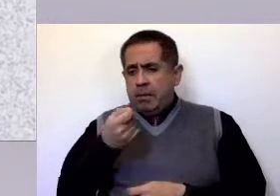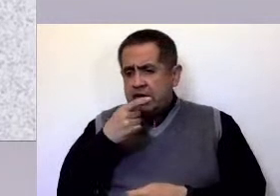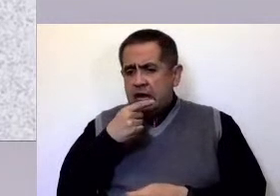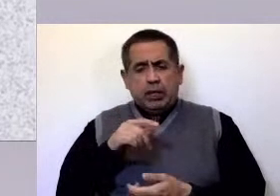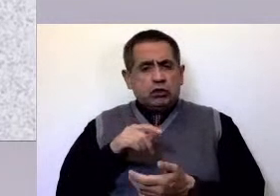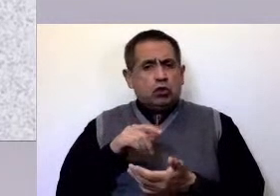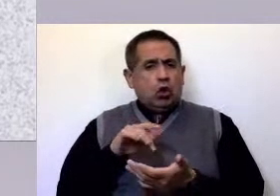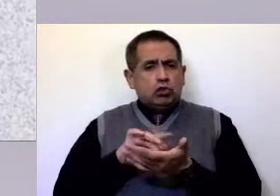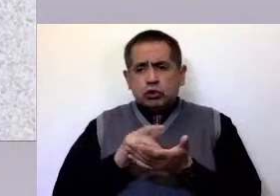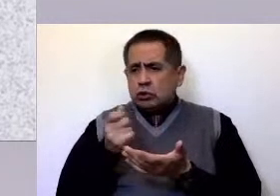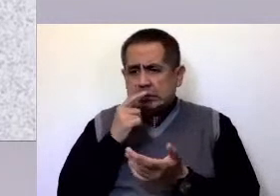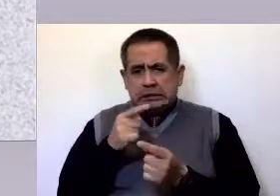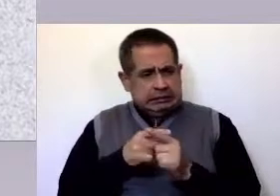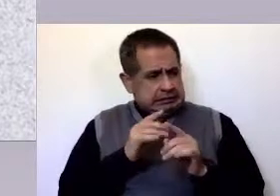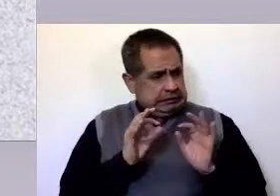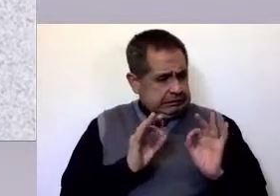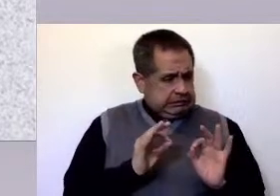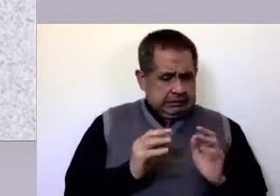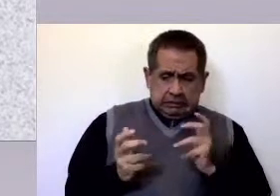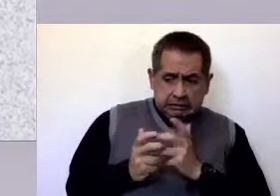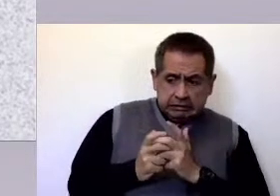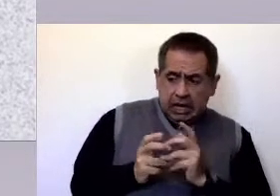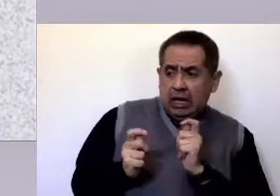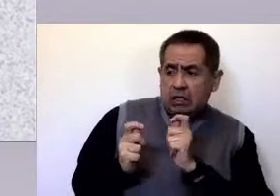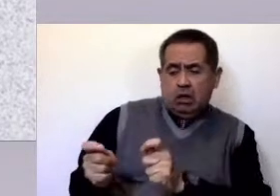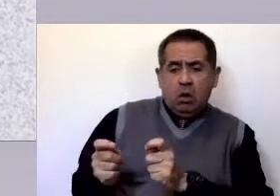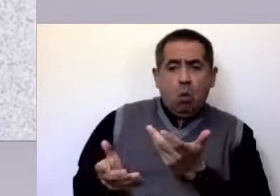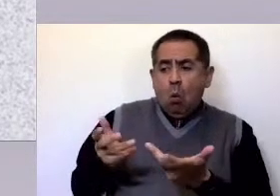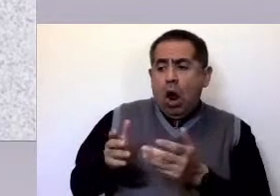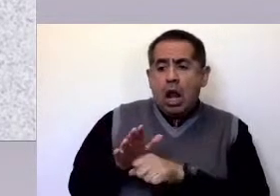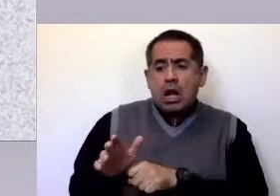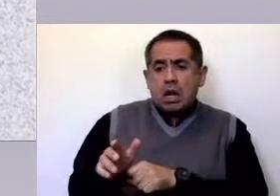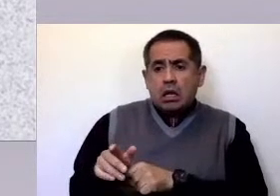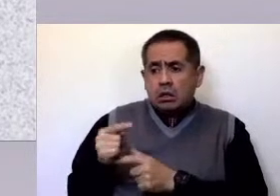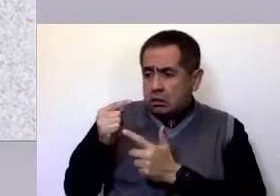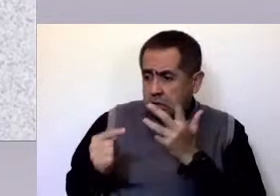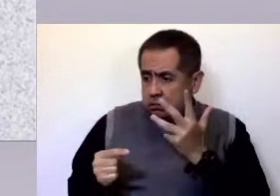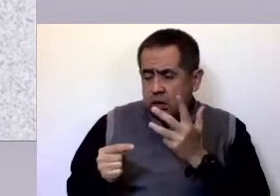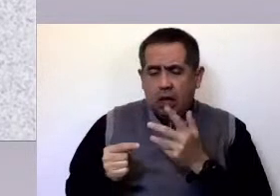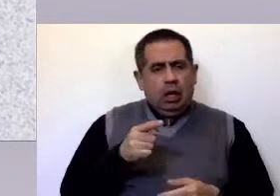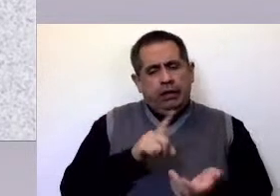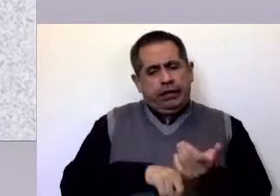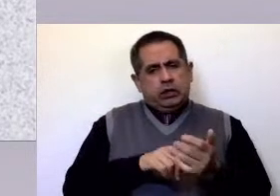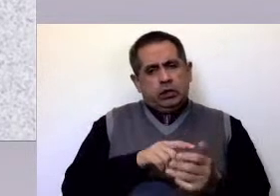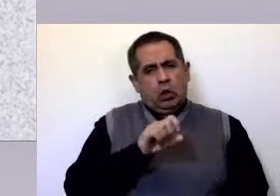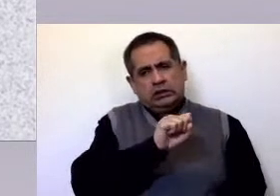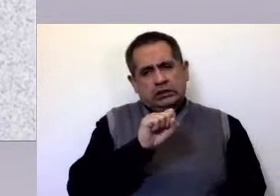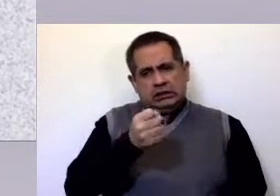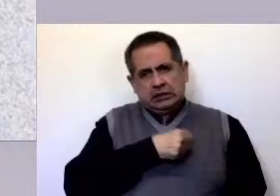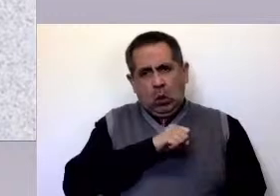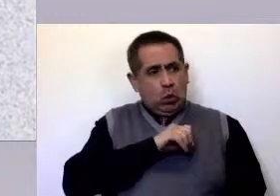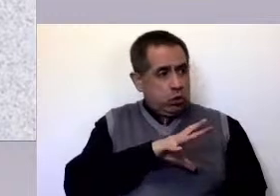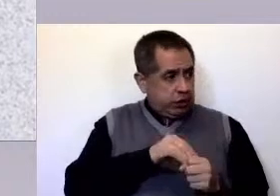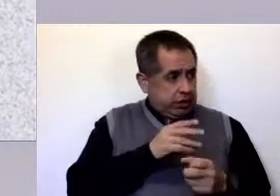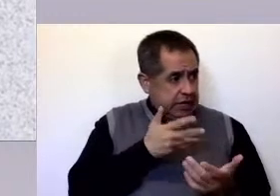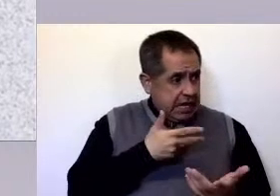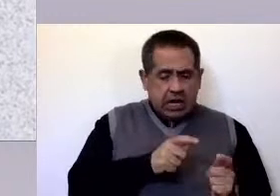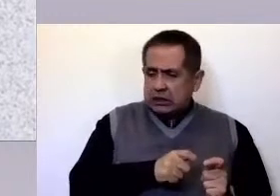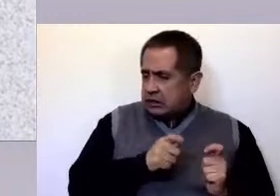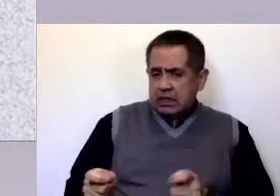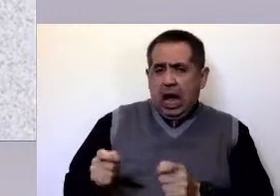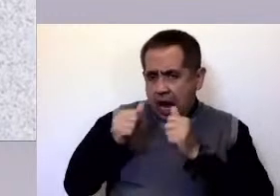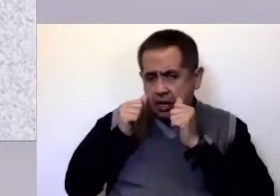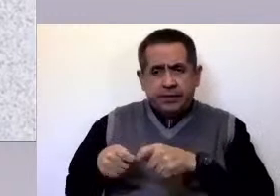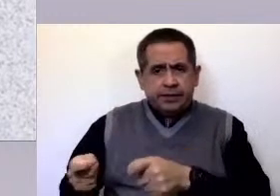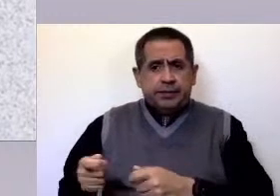correspondientes conforme al cuadro básico de insumos del sector salud de esta manera no se